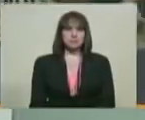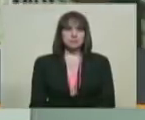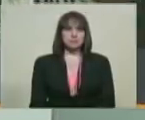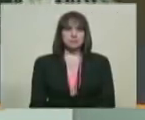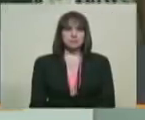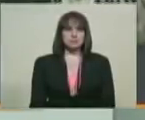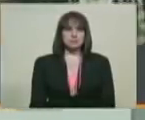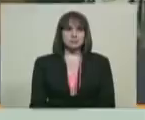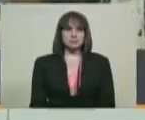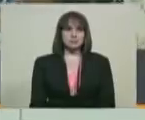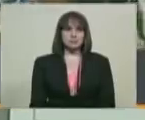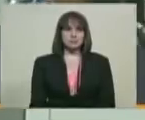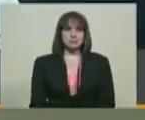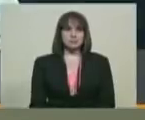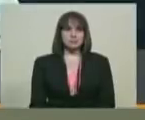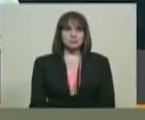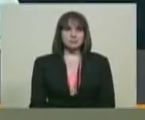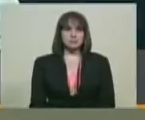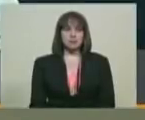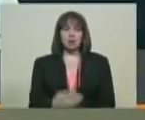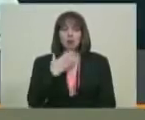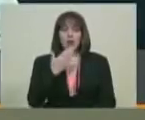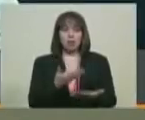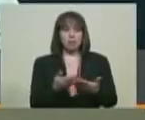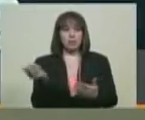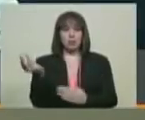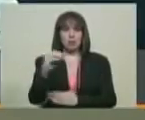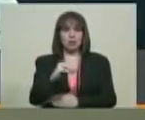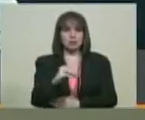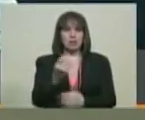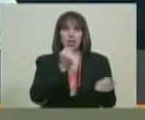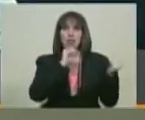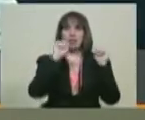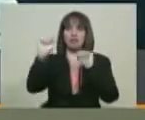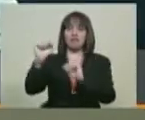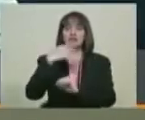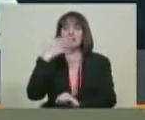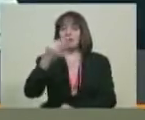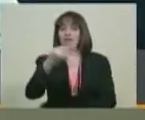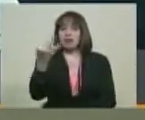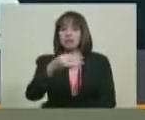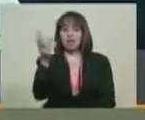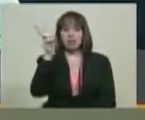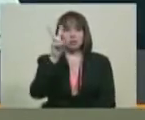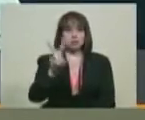Yo les pido más en la defensa de la verdad de Venezuela.